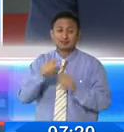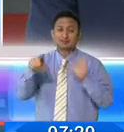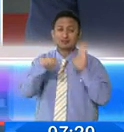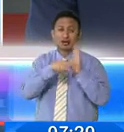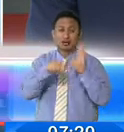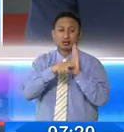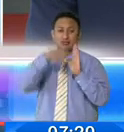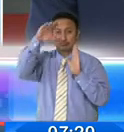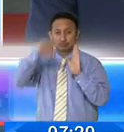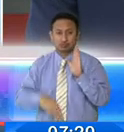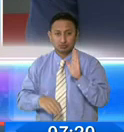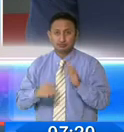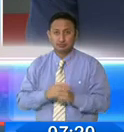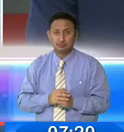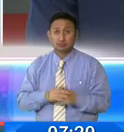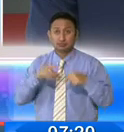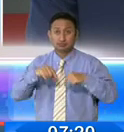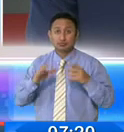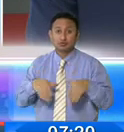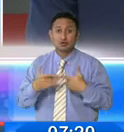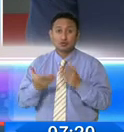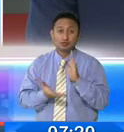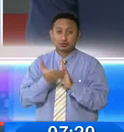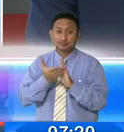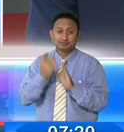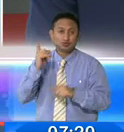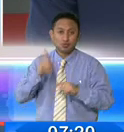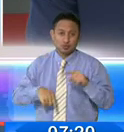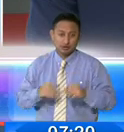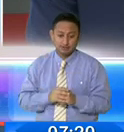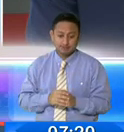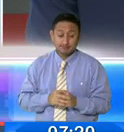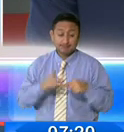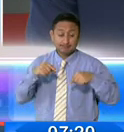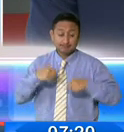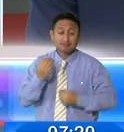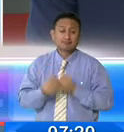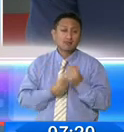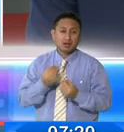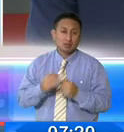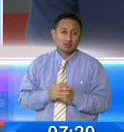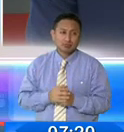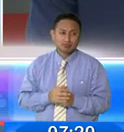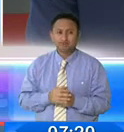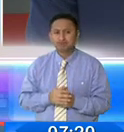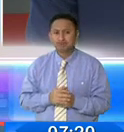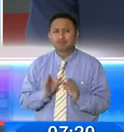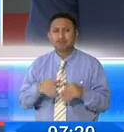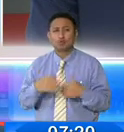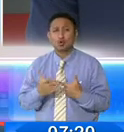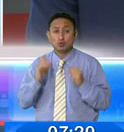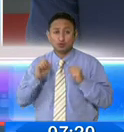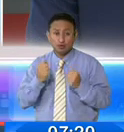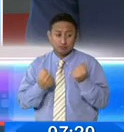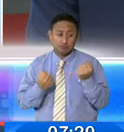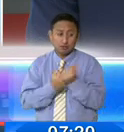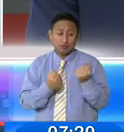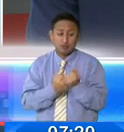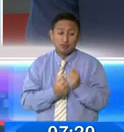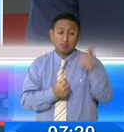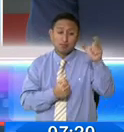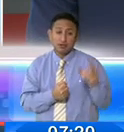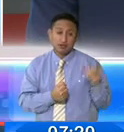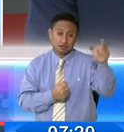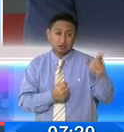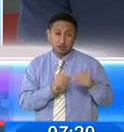tanto, legalmente no había forma de subir. ¿Qué es lo que hemos hecho, por lo tanto? Hemos buscado un mecanismo de compensación para que aquellas personas